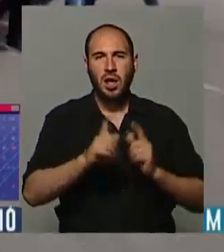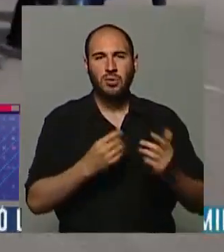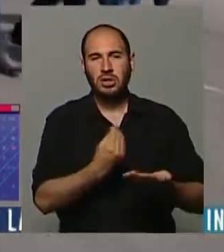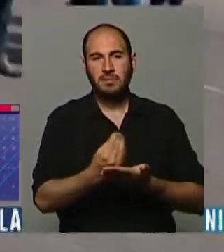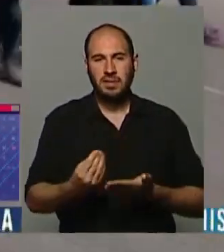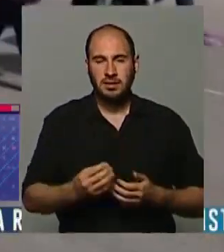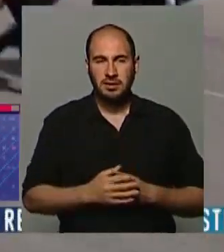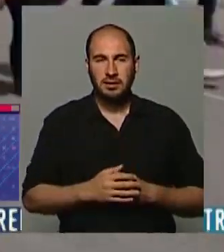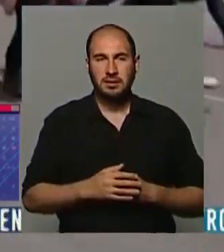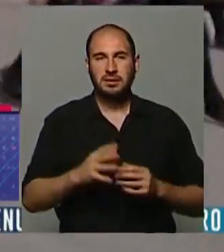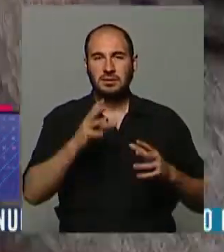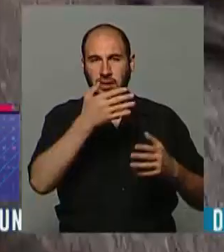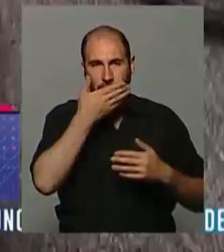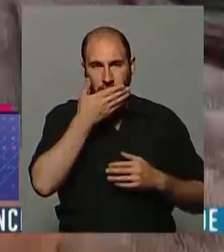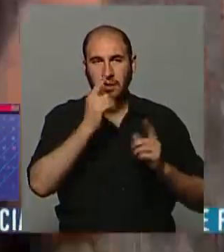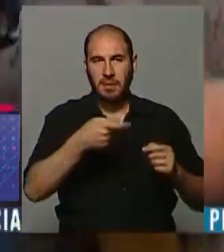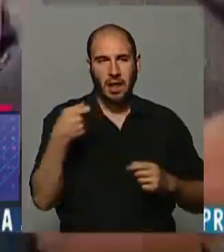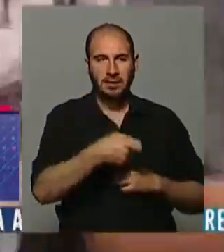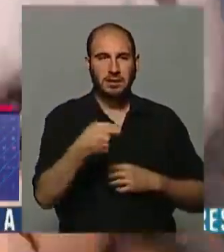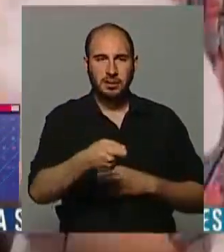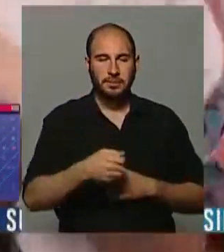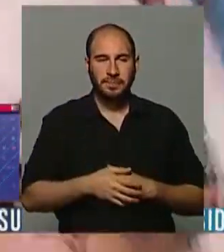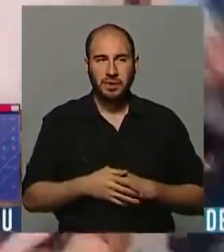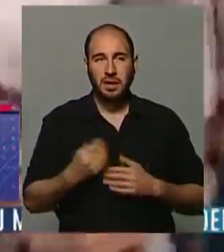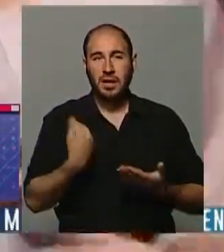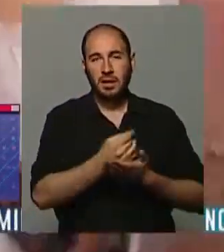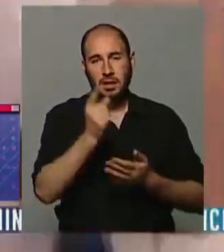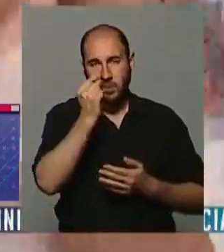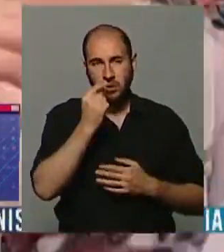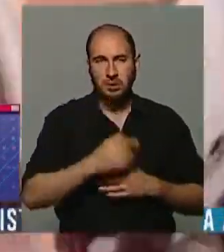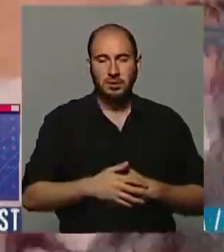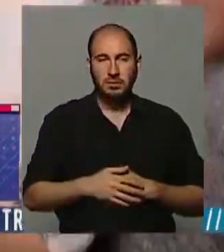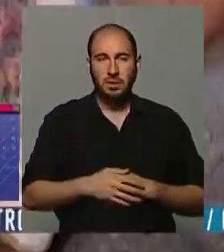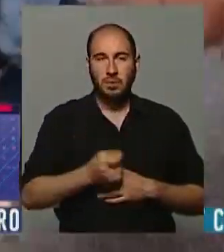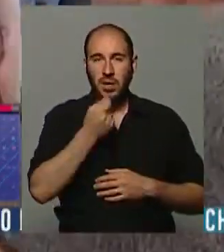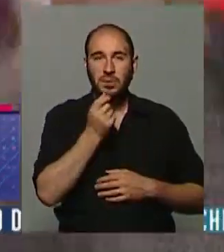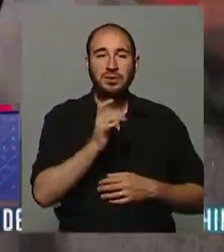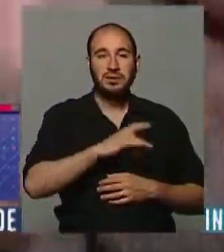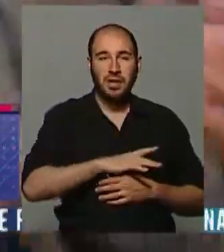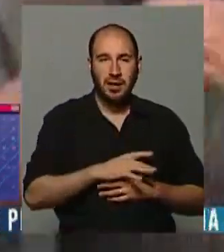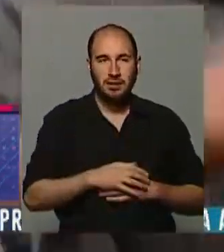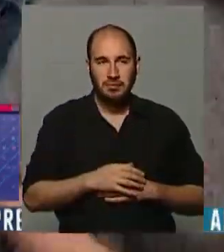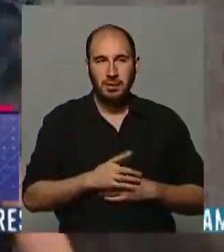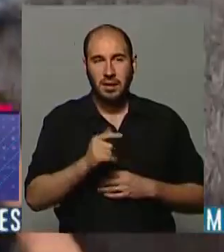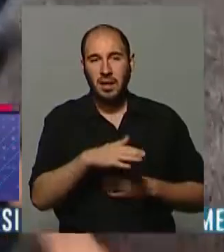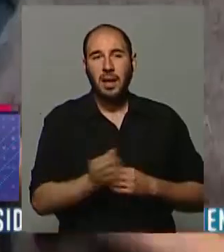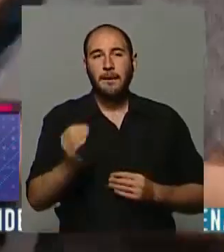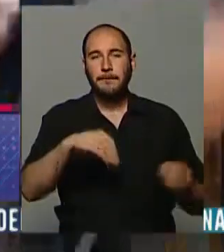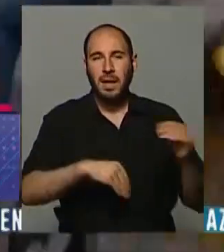representantes, ¿no es cierto?, secuestro y asesinato, representantes políticos. En el caso de Chile, seguimos sumando